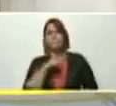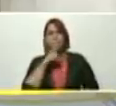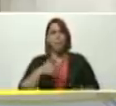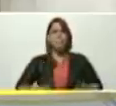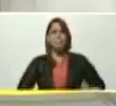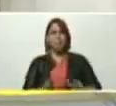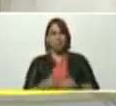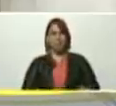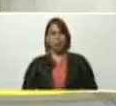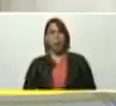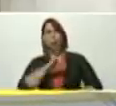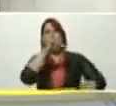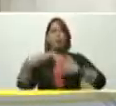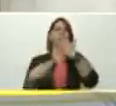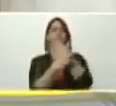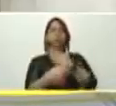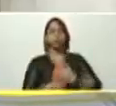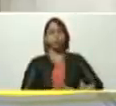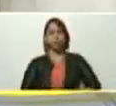se plantearon